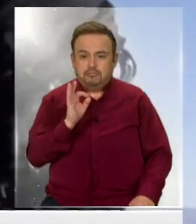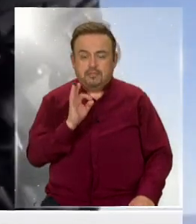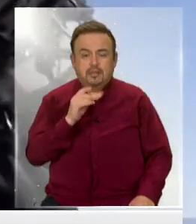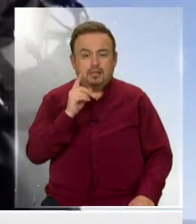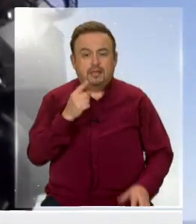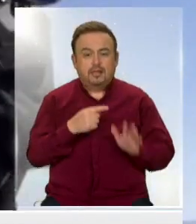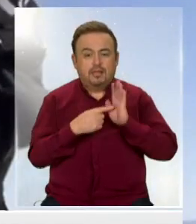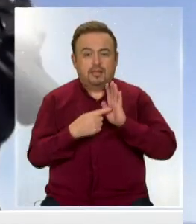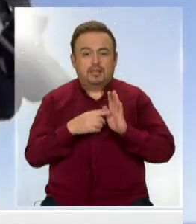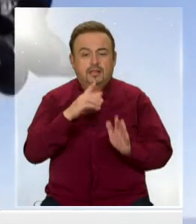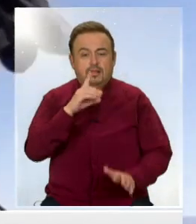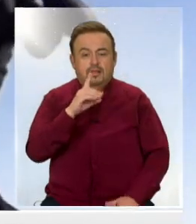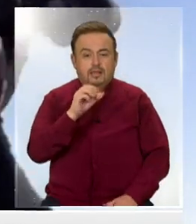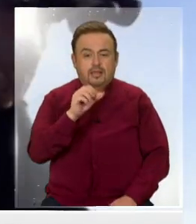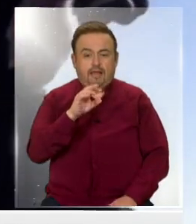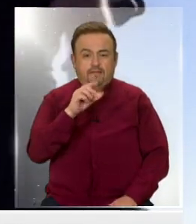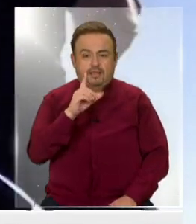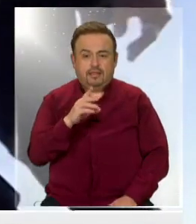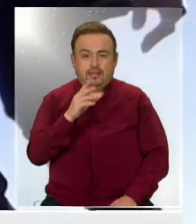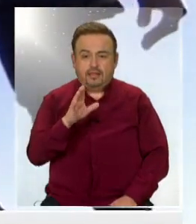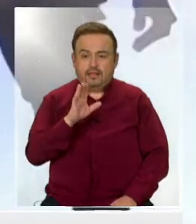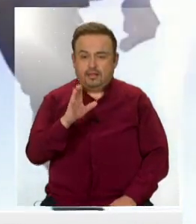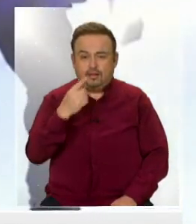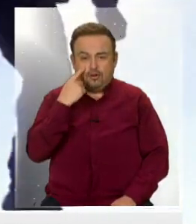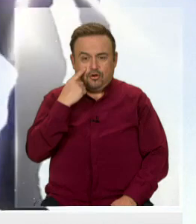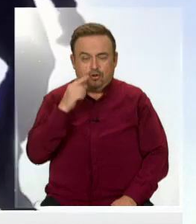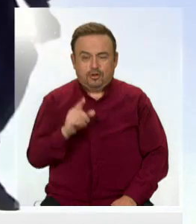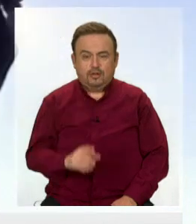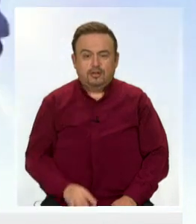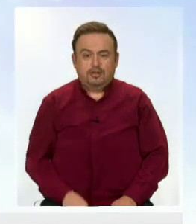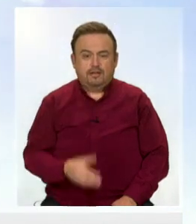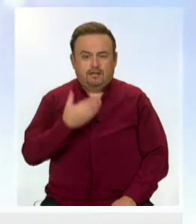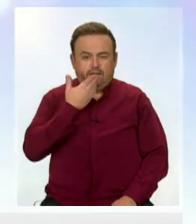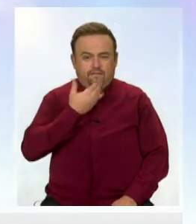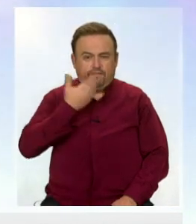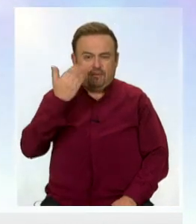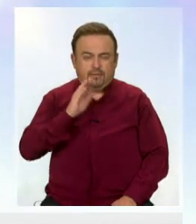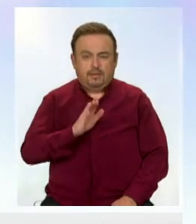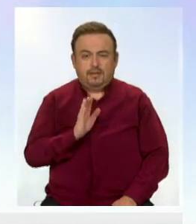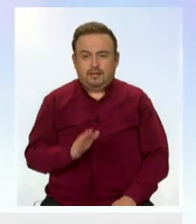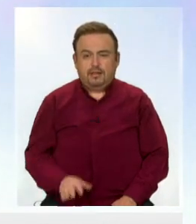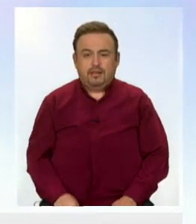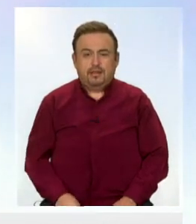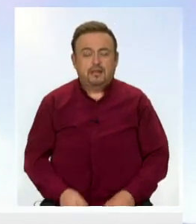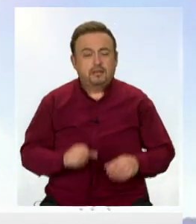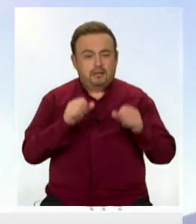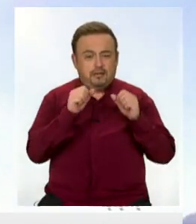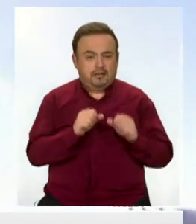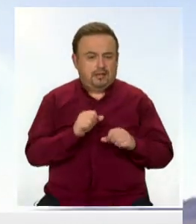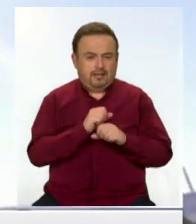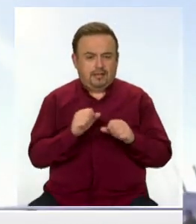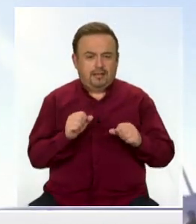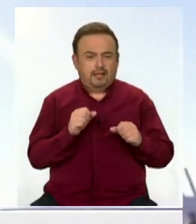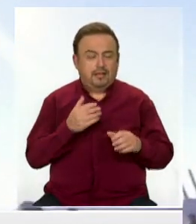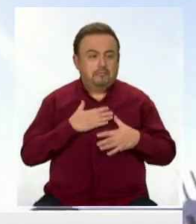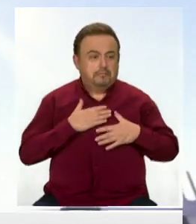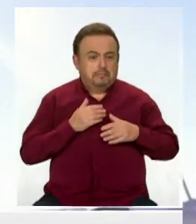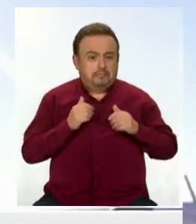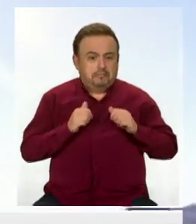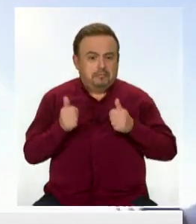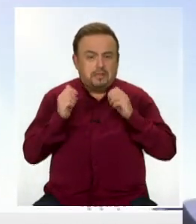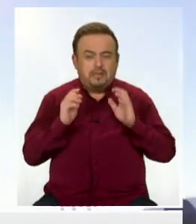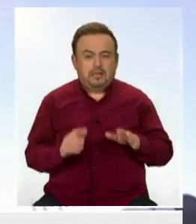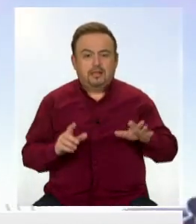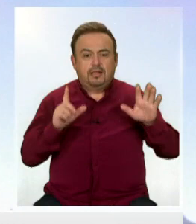se llama David Blaine, es bastante conocido en ese país. Sí, famoso. Y, claro, y en definitiva hizo posible lo imposible. Venció el miedo, logró